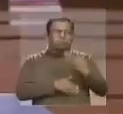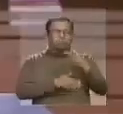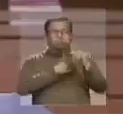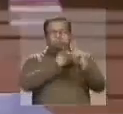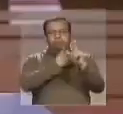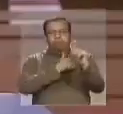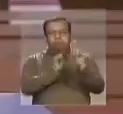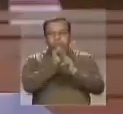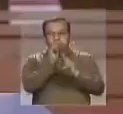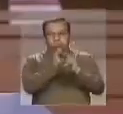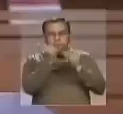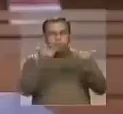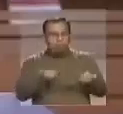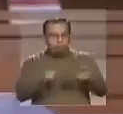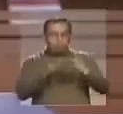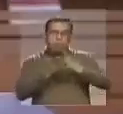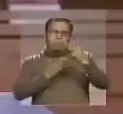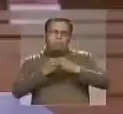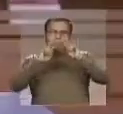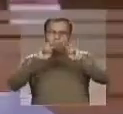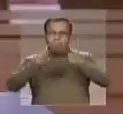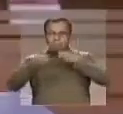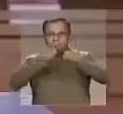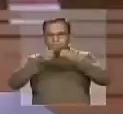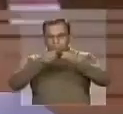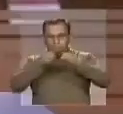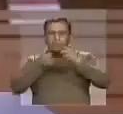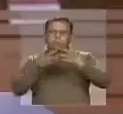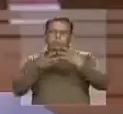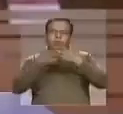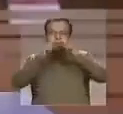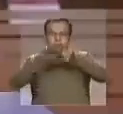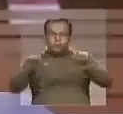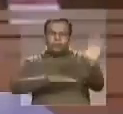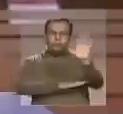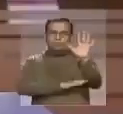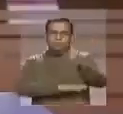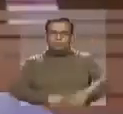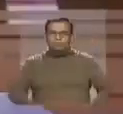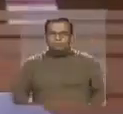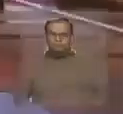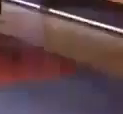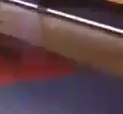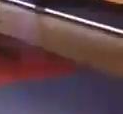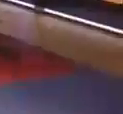en YouTube. Somos Ahora, el proyecto periodístico de Capital, Sistema de Comunicación Pública.